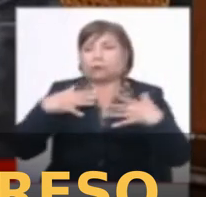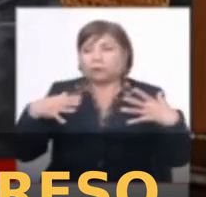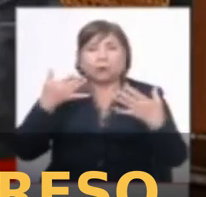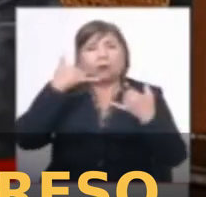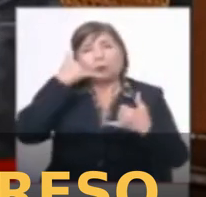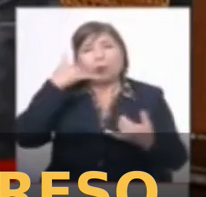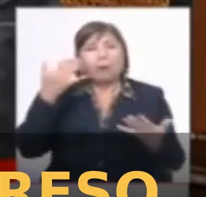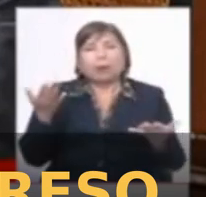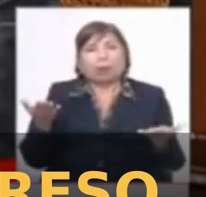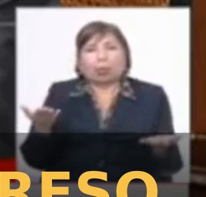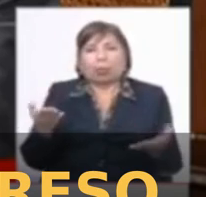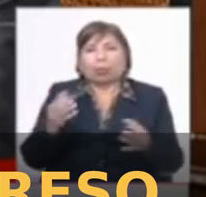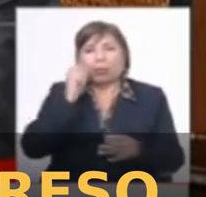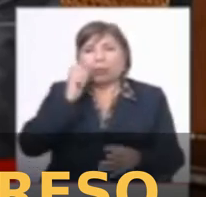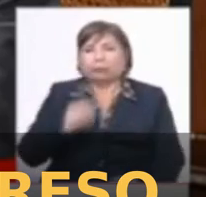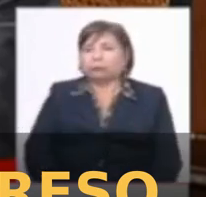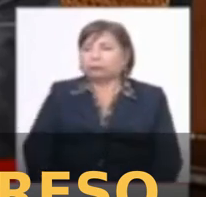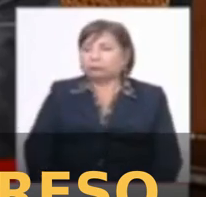celular.